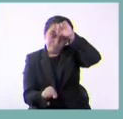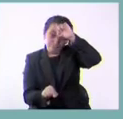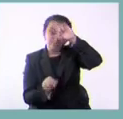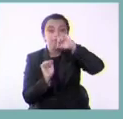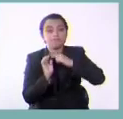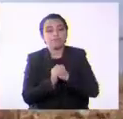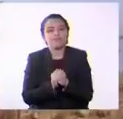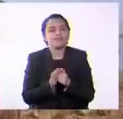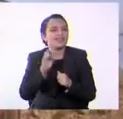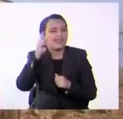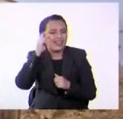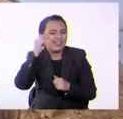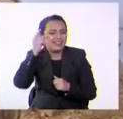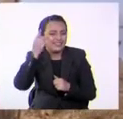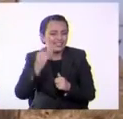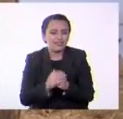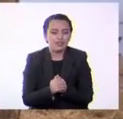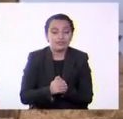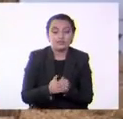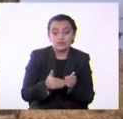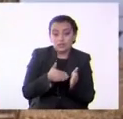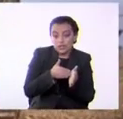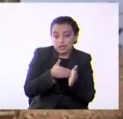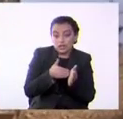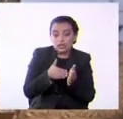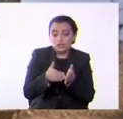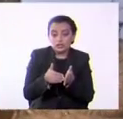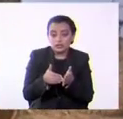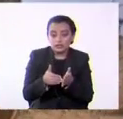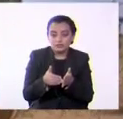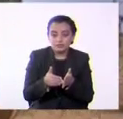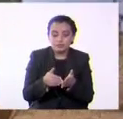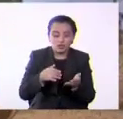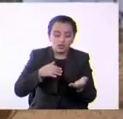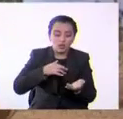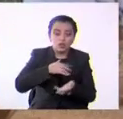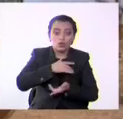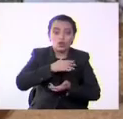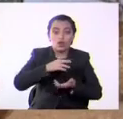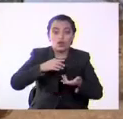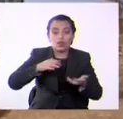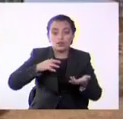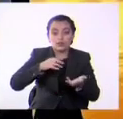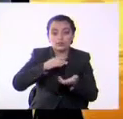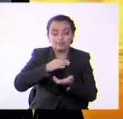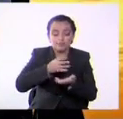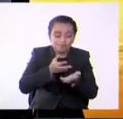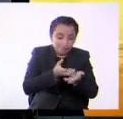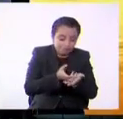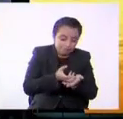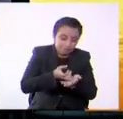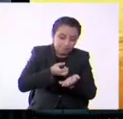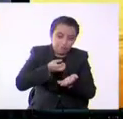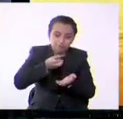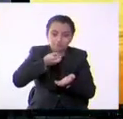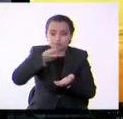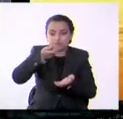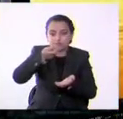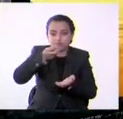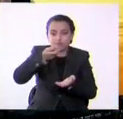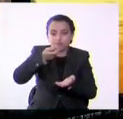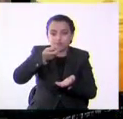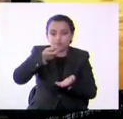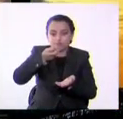que comienza con la extracción de recursos naturales y termina con el desecho de los